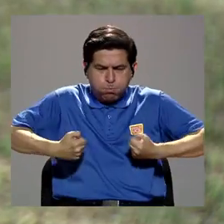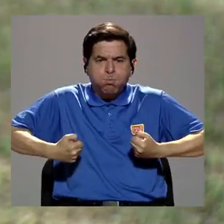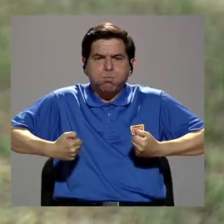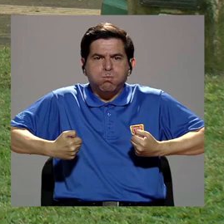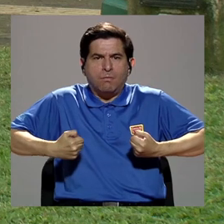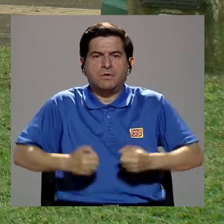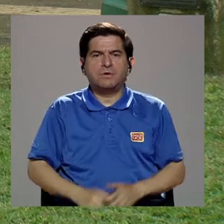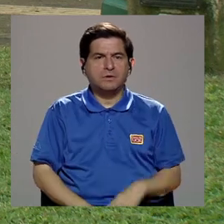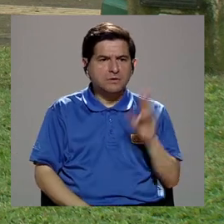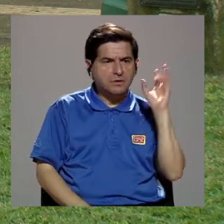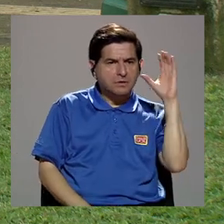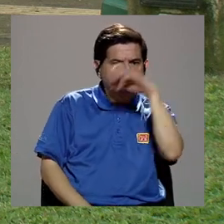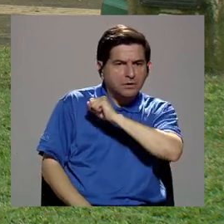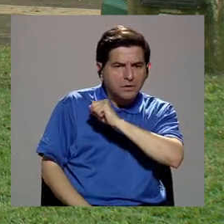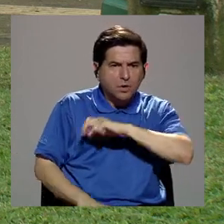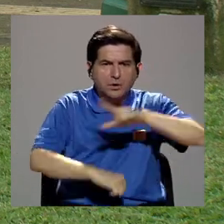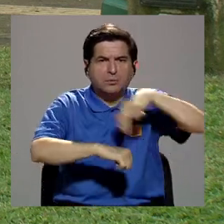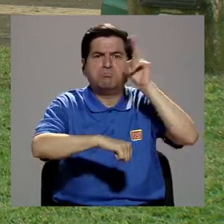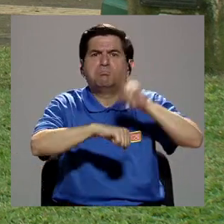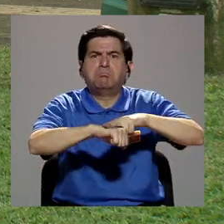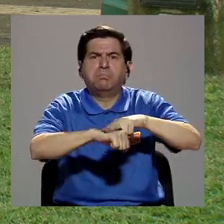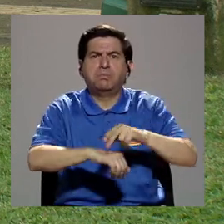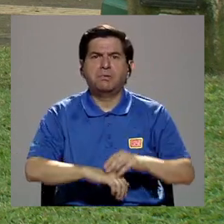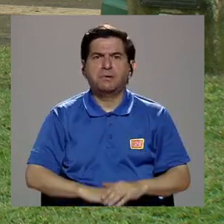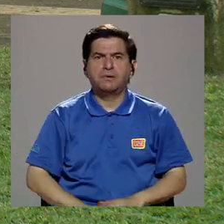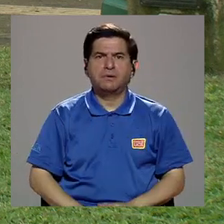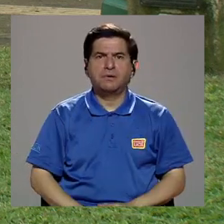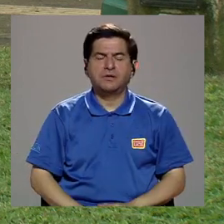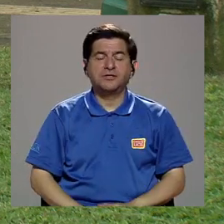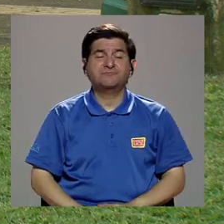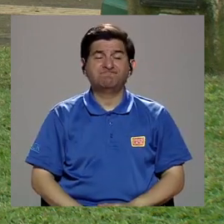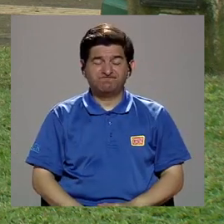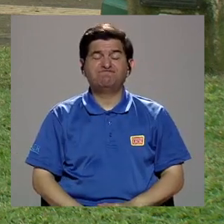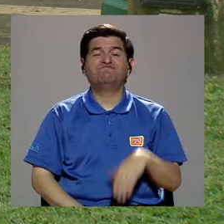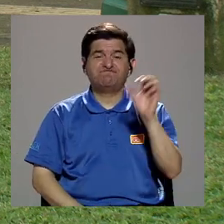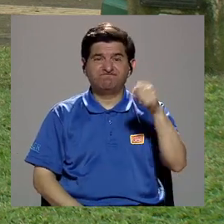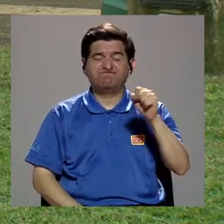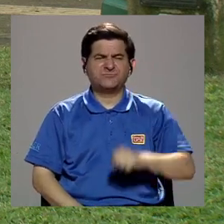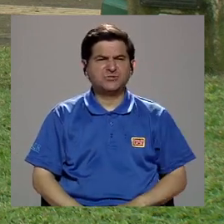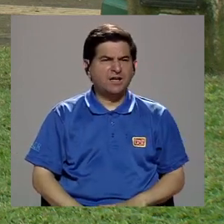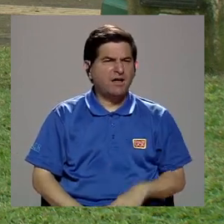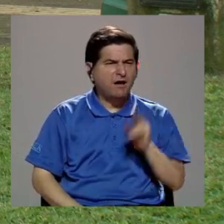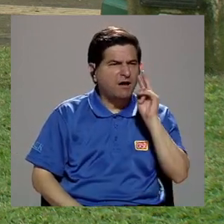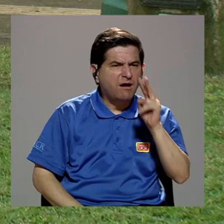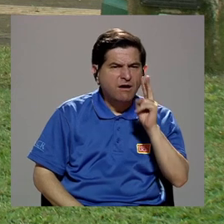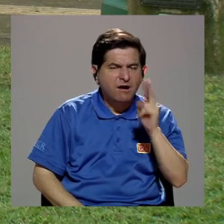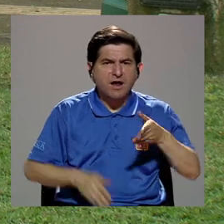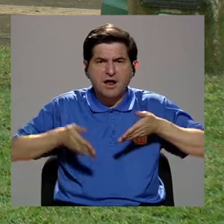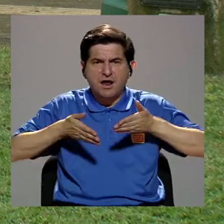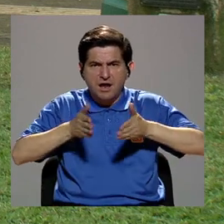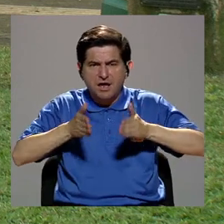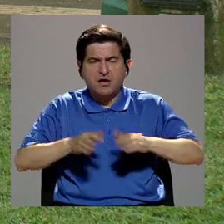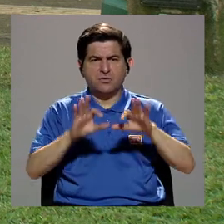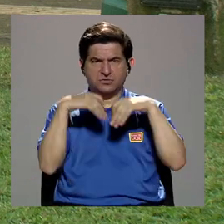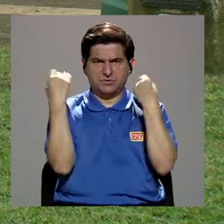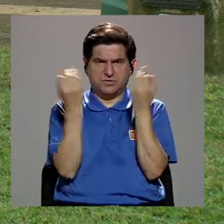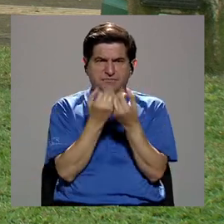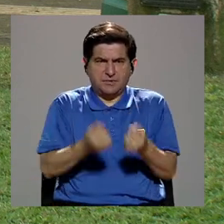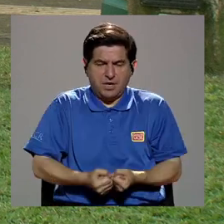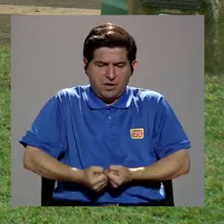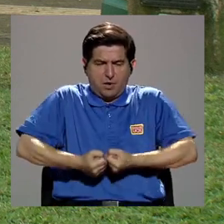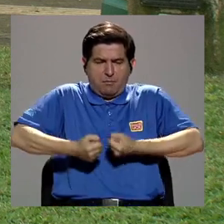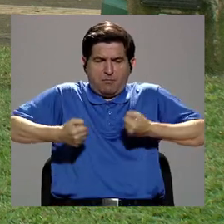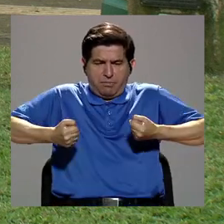de obesidad. Y entonces lo vamos viendo cada vez más frecuente. Y es que es muy común ver que hijos de familias que